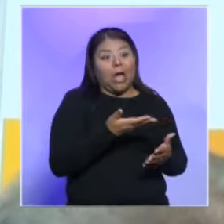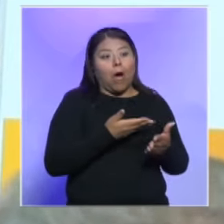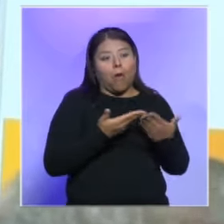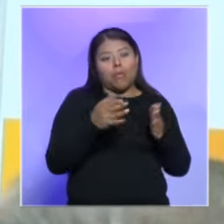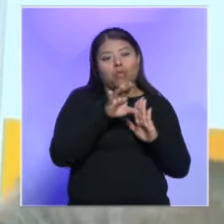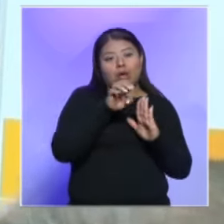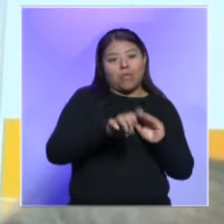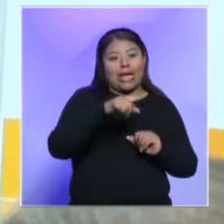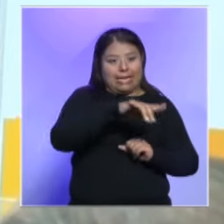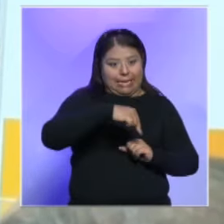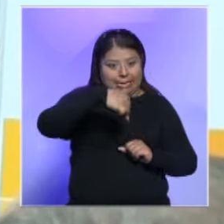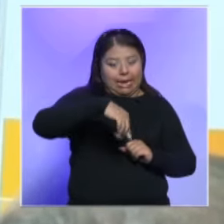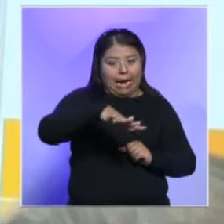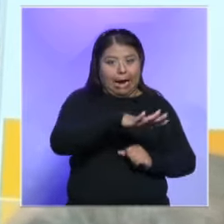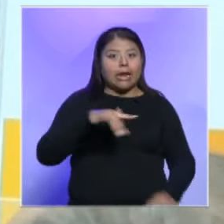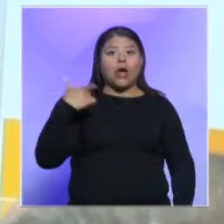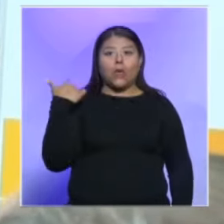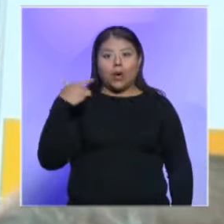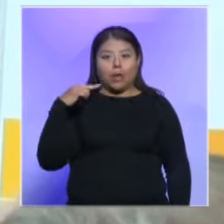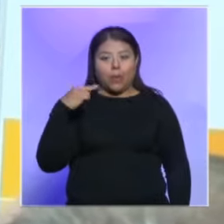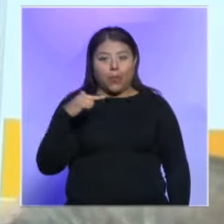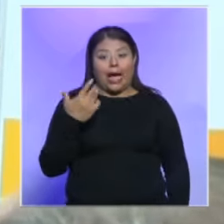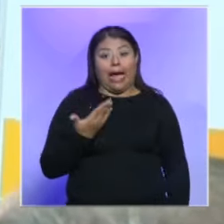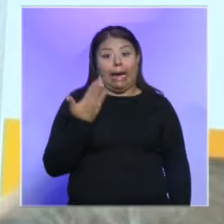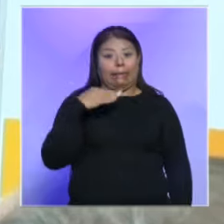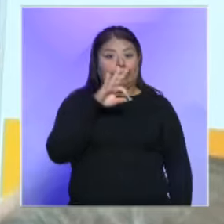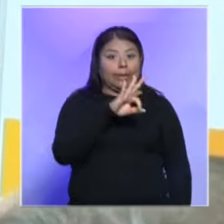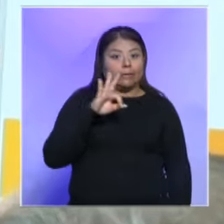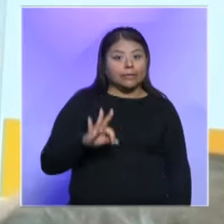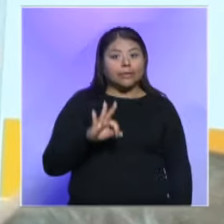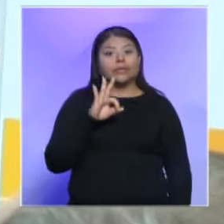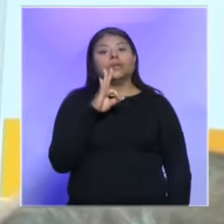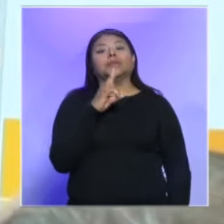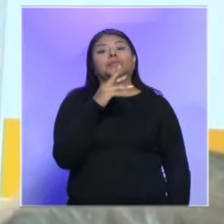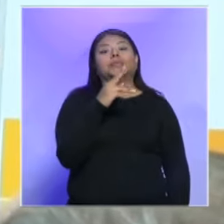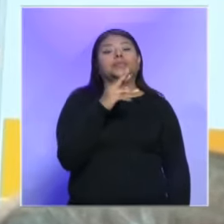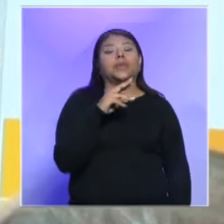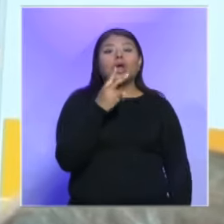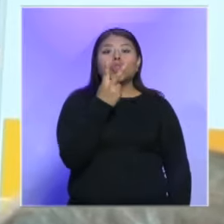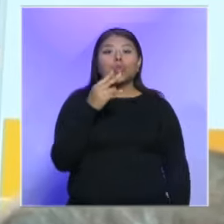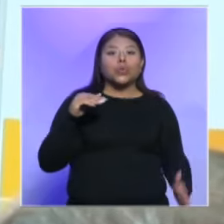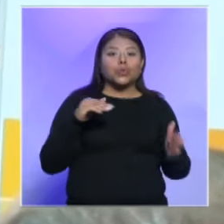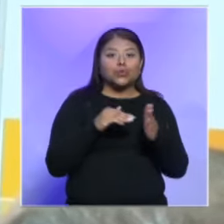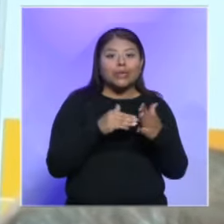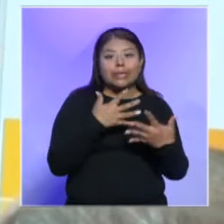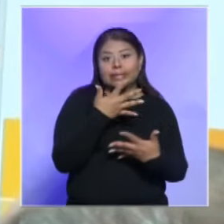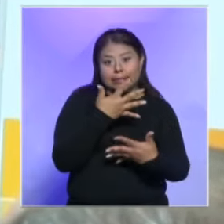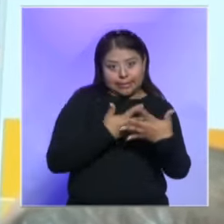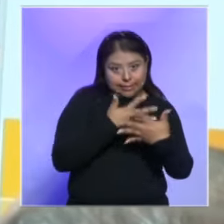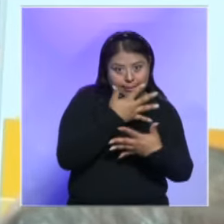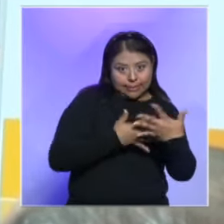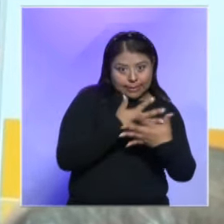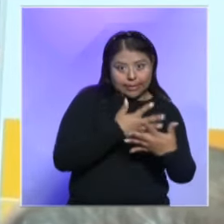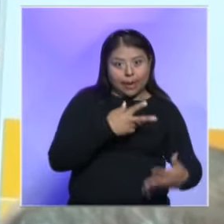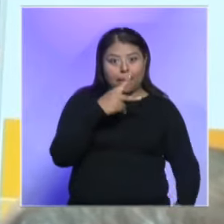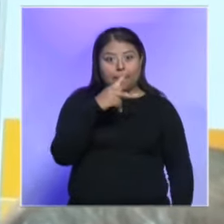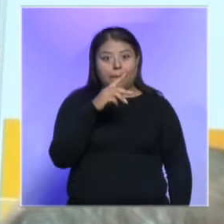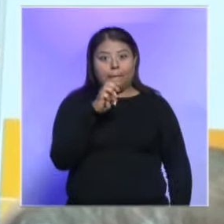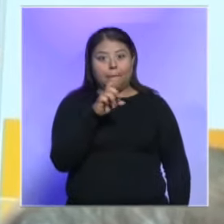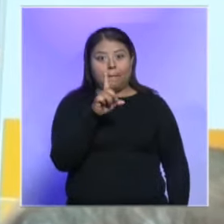en Jalisco de Pedro Kumamoto en 2015, que llegó como diputado local, donde impulsó una